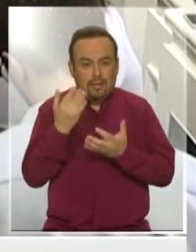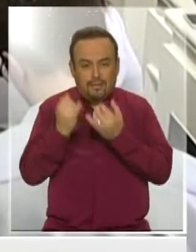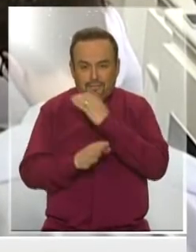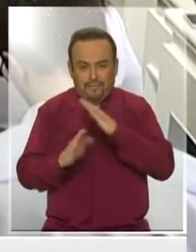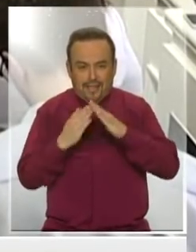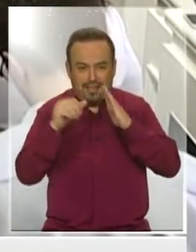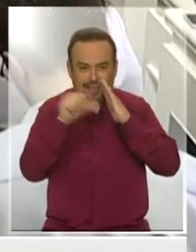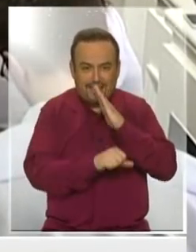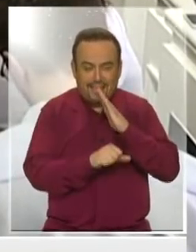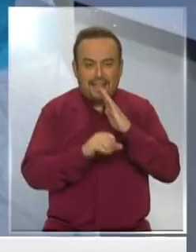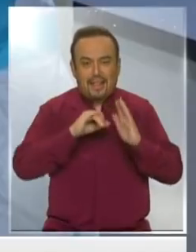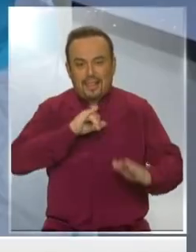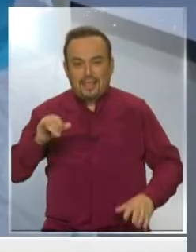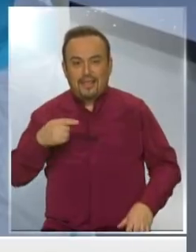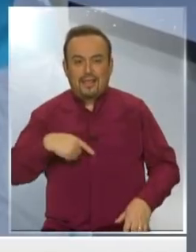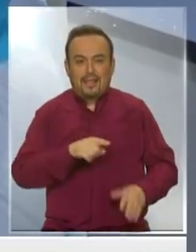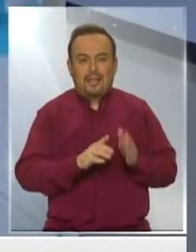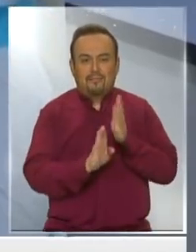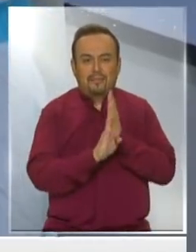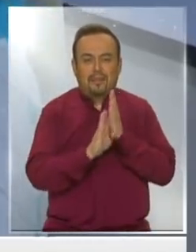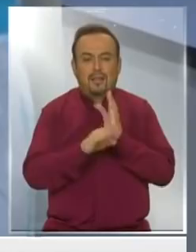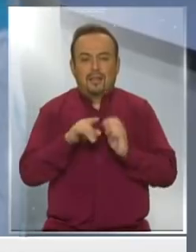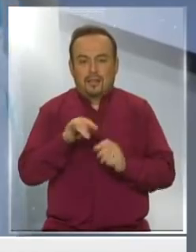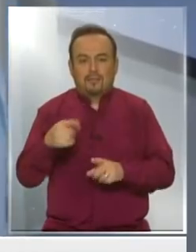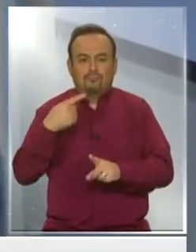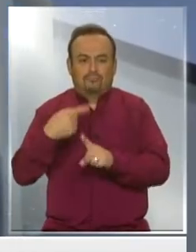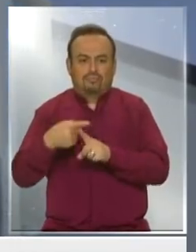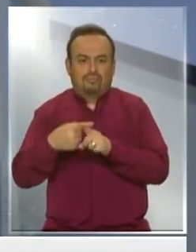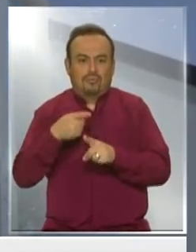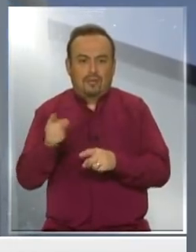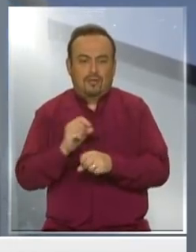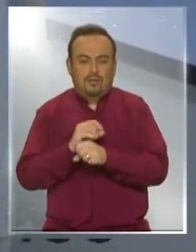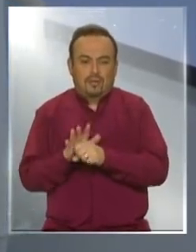su cuarentena después de haber dado positivo al test de COVID-19.